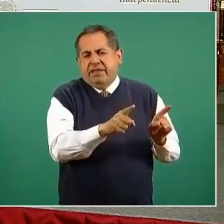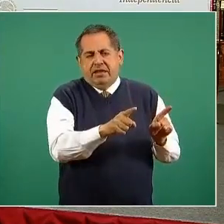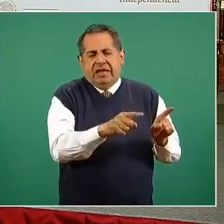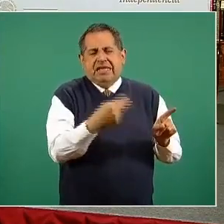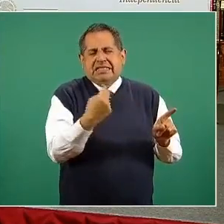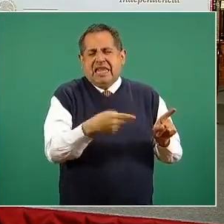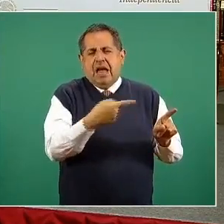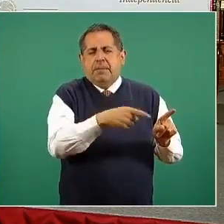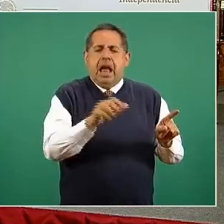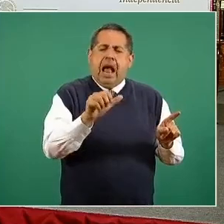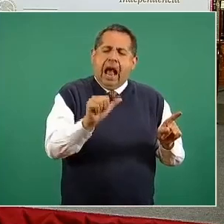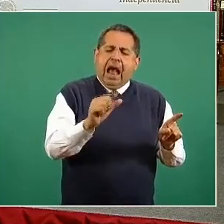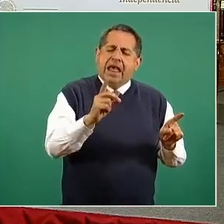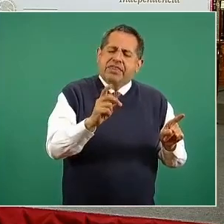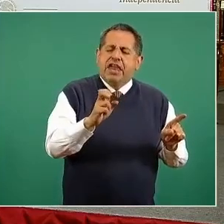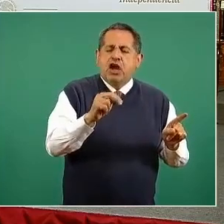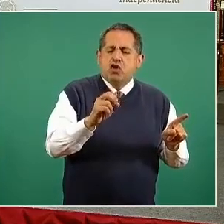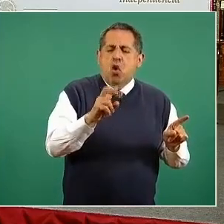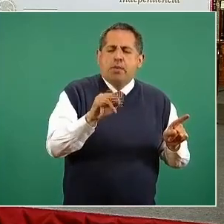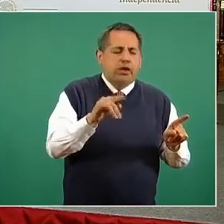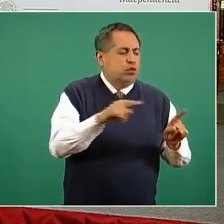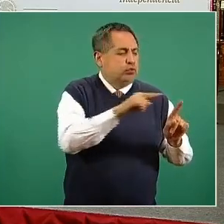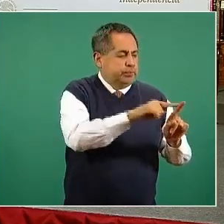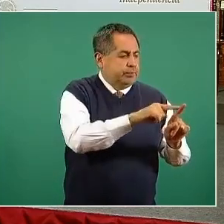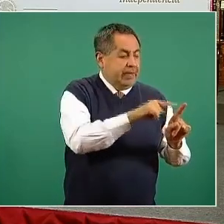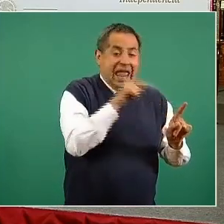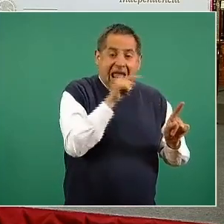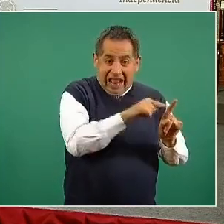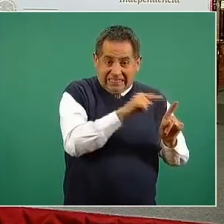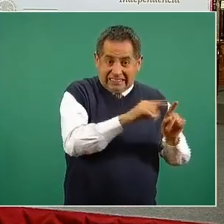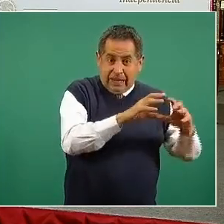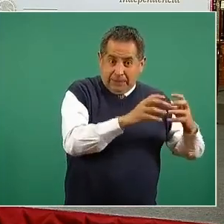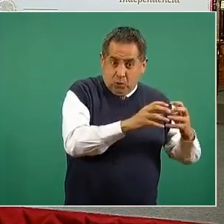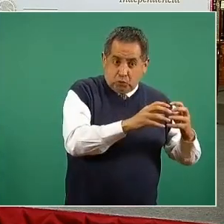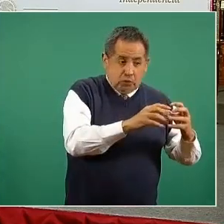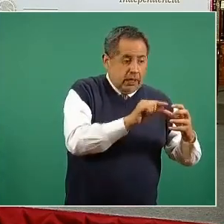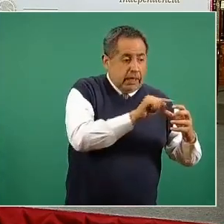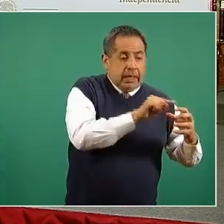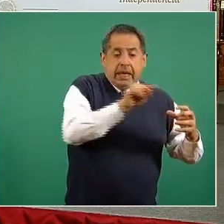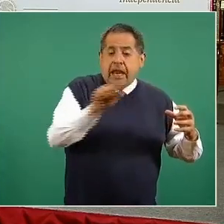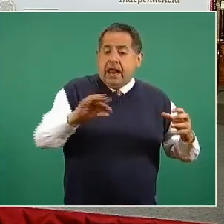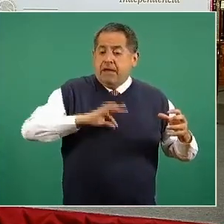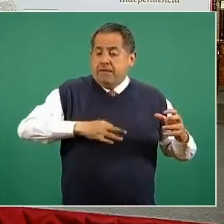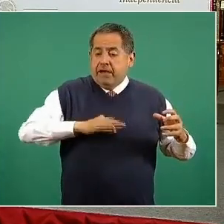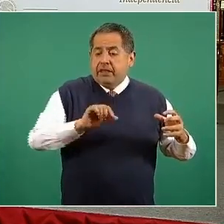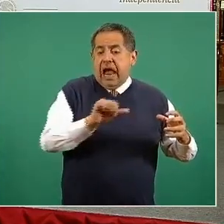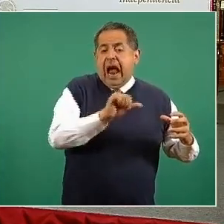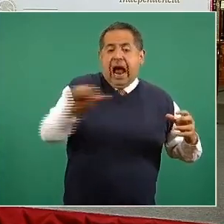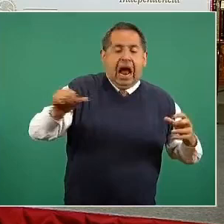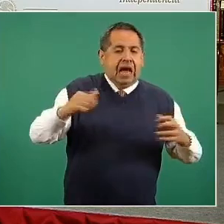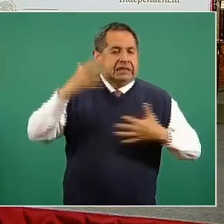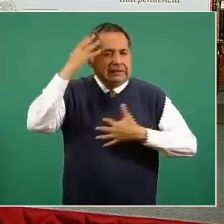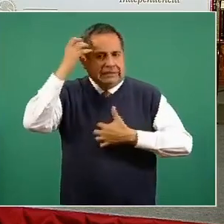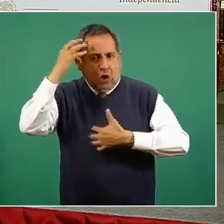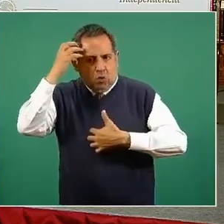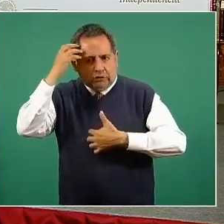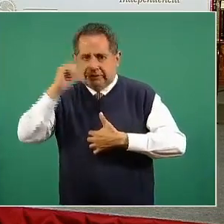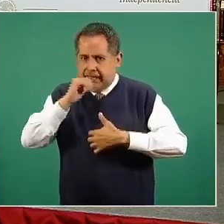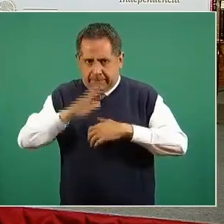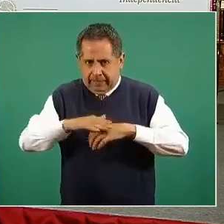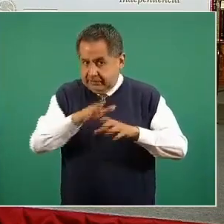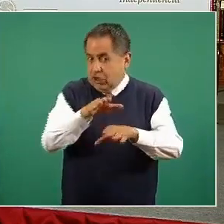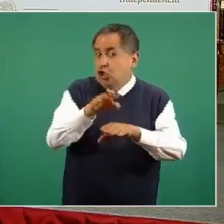adenovirus, que solo puede infectar a los chimpancés, no puede infectar a la especie humana, en el caso concreto de la vacuna de